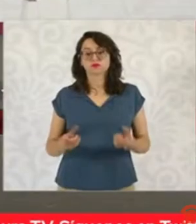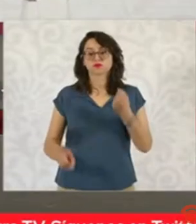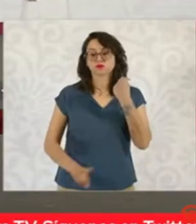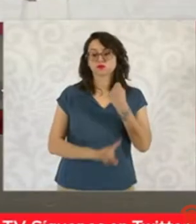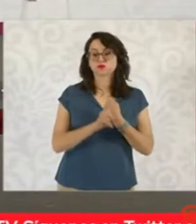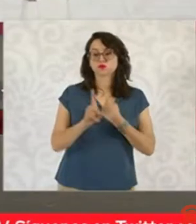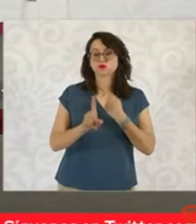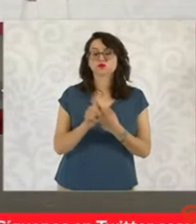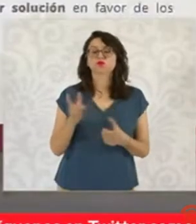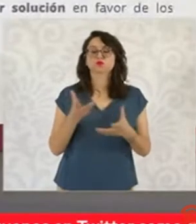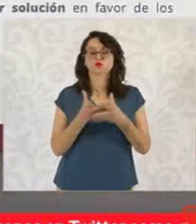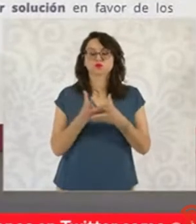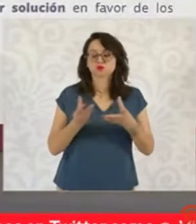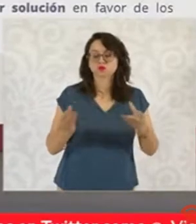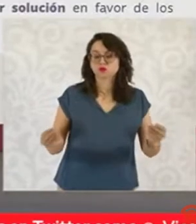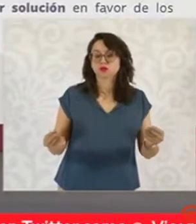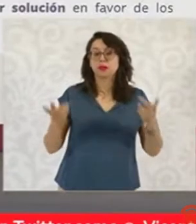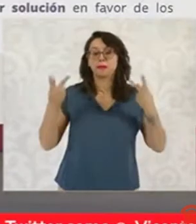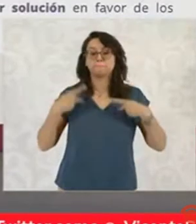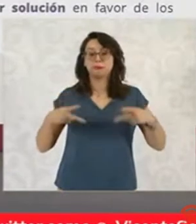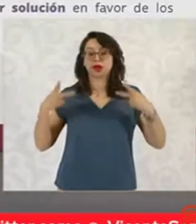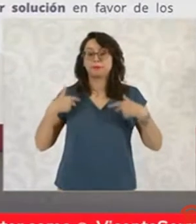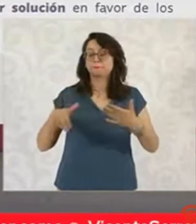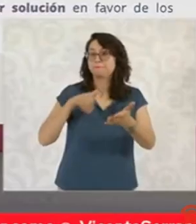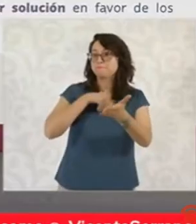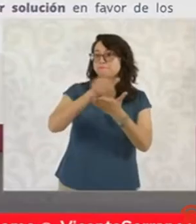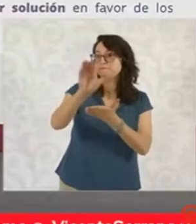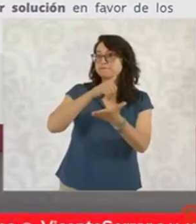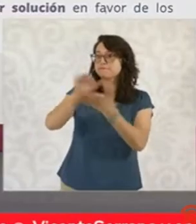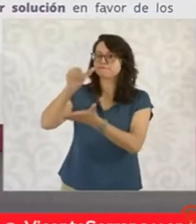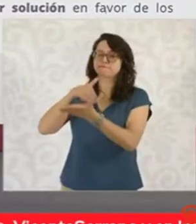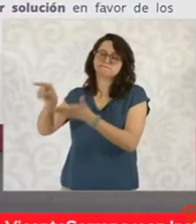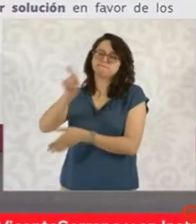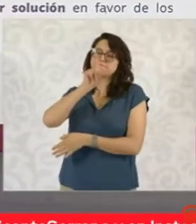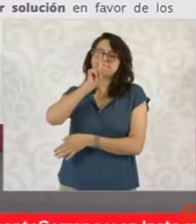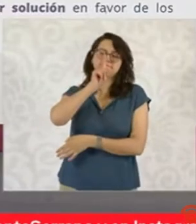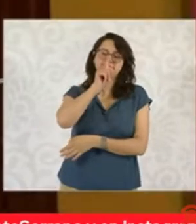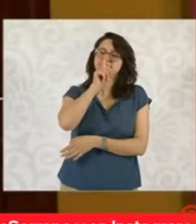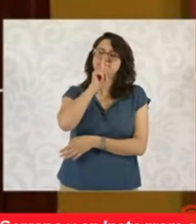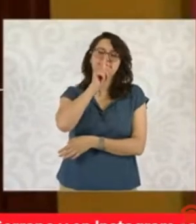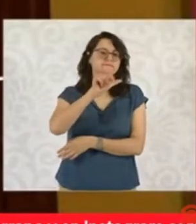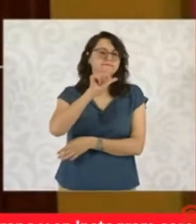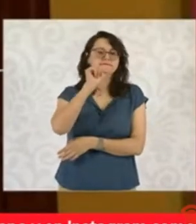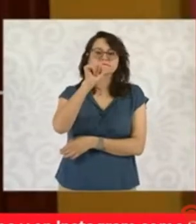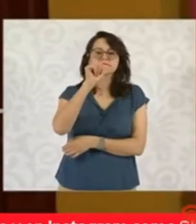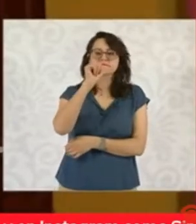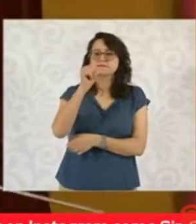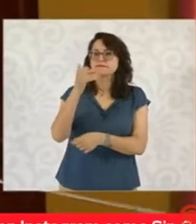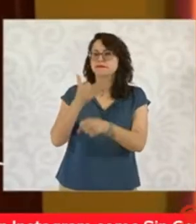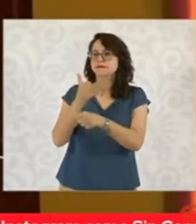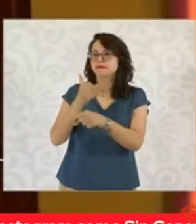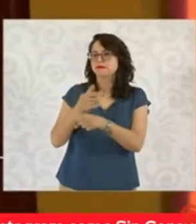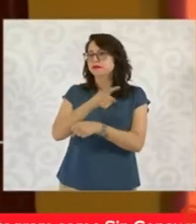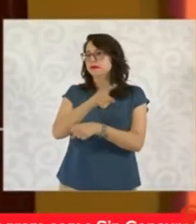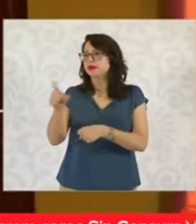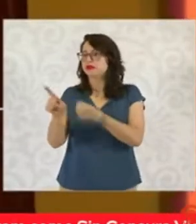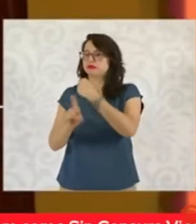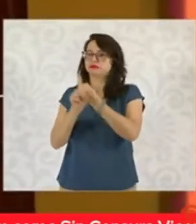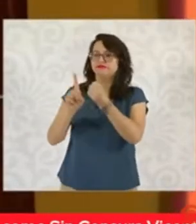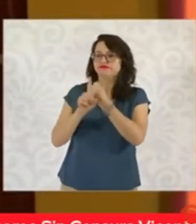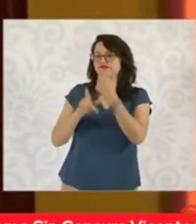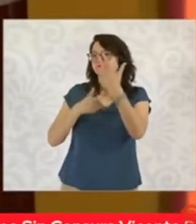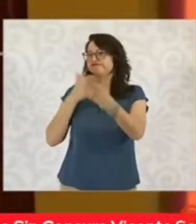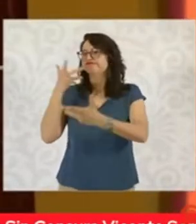vamos a desalojar a nadie, se trata de encontrarle soluciones a todas las familias que hoy ocupan estas